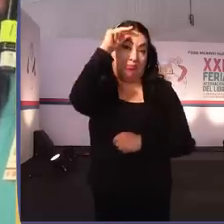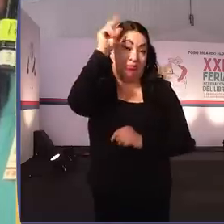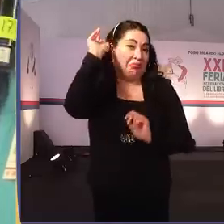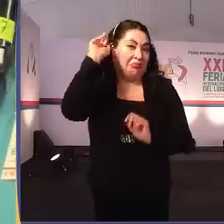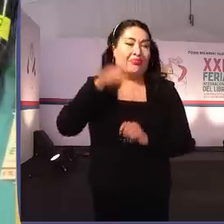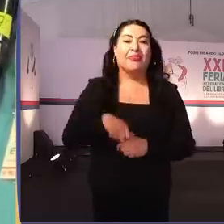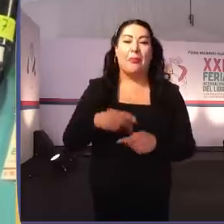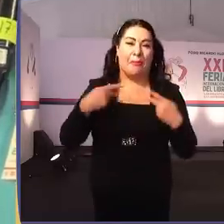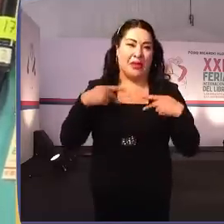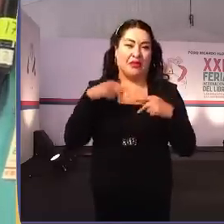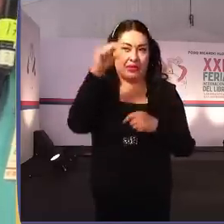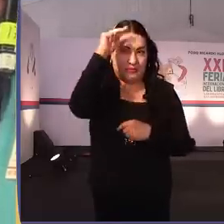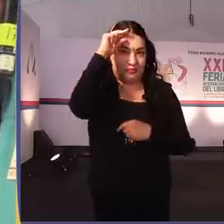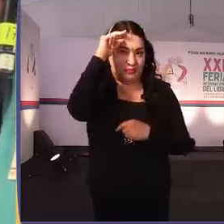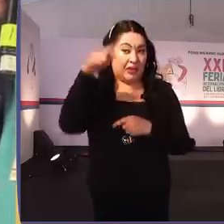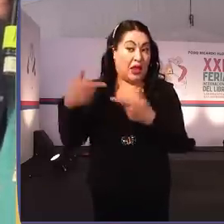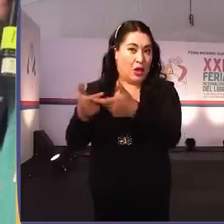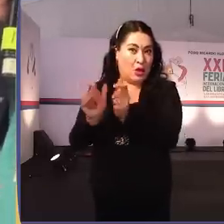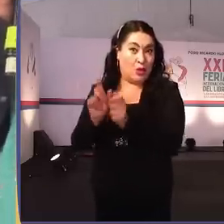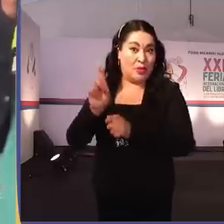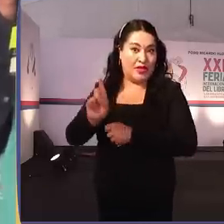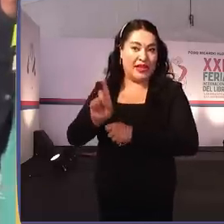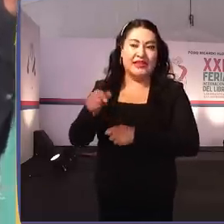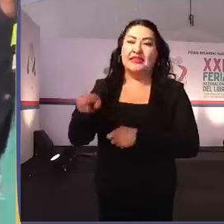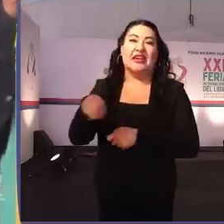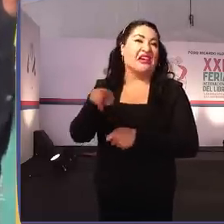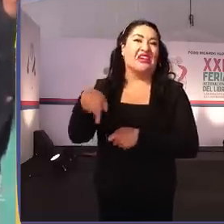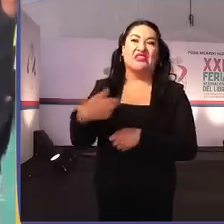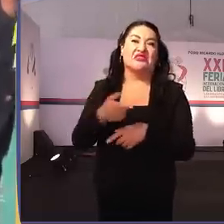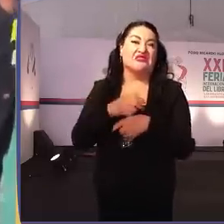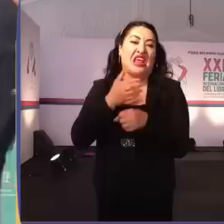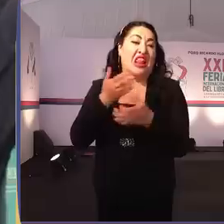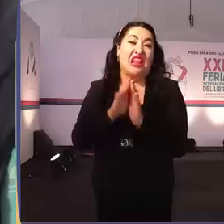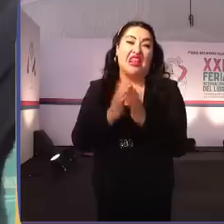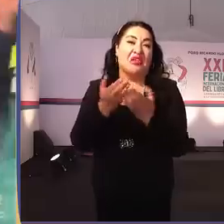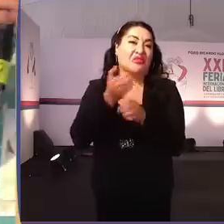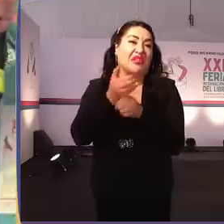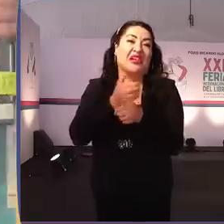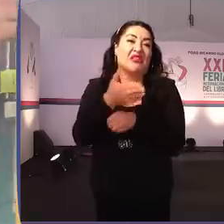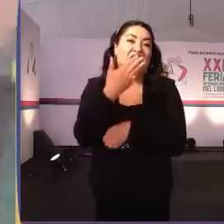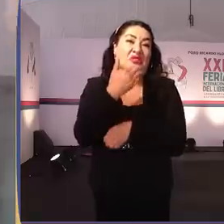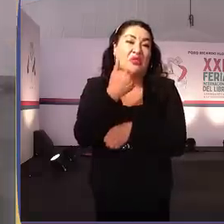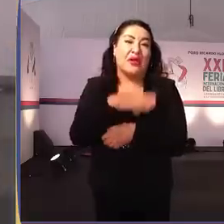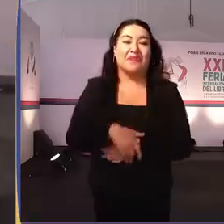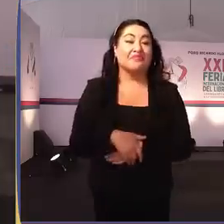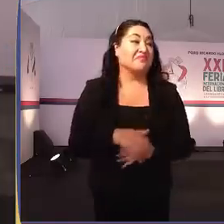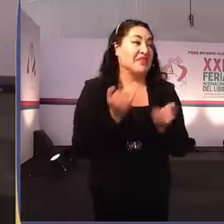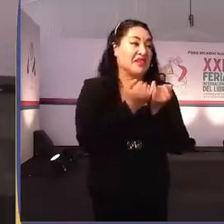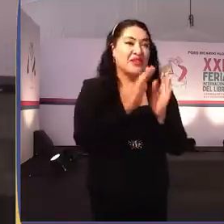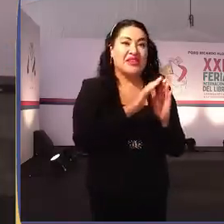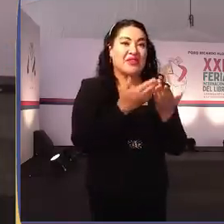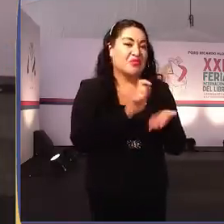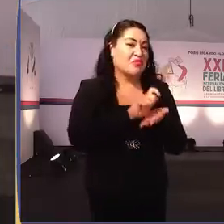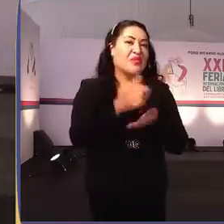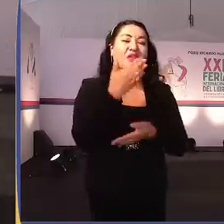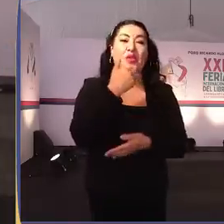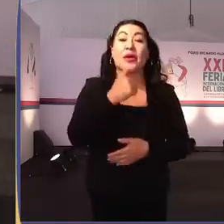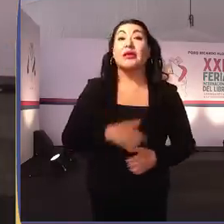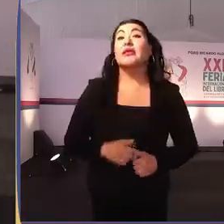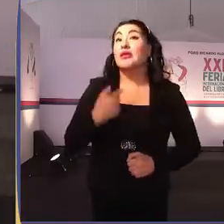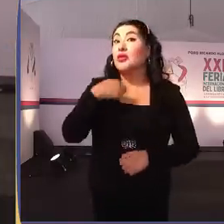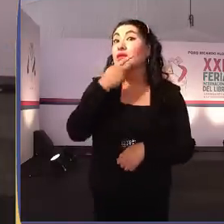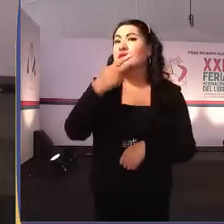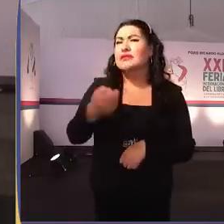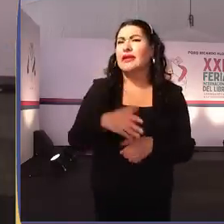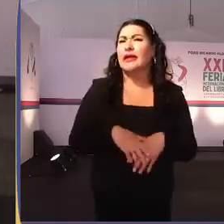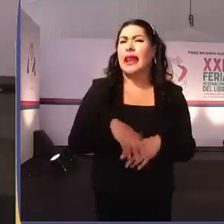los intelectuales de derecha ya ni café leen. No, ya, es que ya no hay libros que comprar. Ya no leen bueno, gran cosa. Les decía, no leer